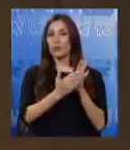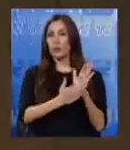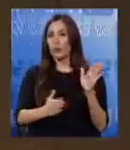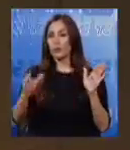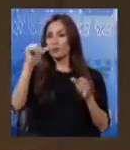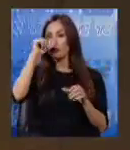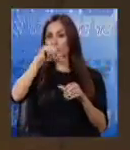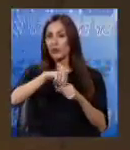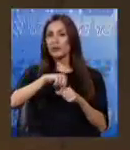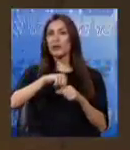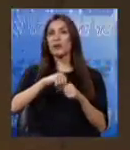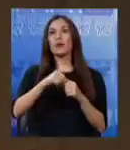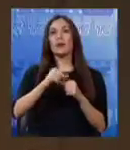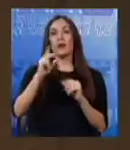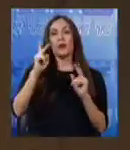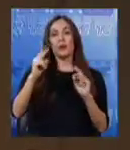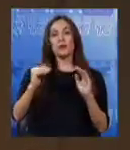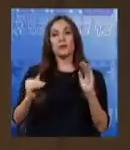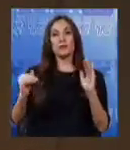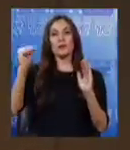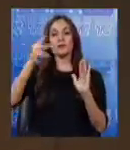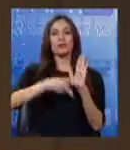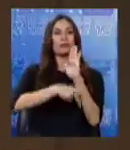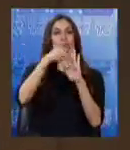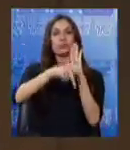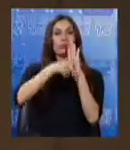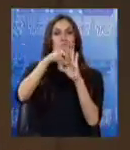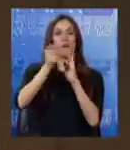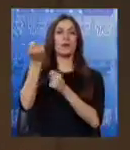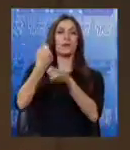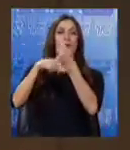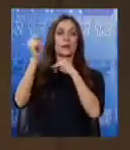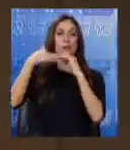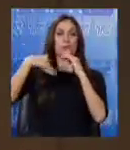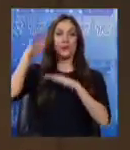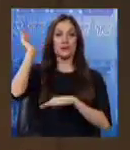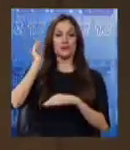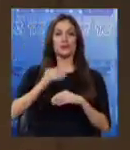petrolero se prevé una mayor extracción de crudo y también una mayor exportación de crudo.